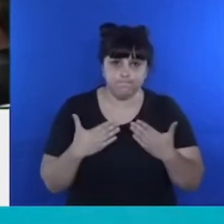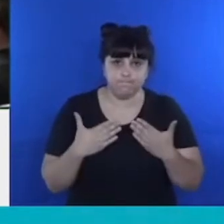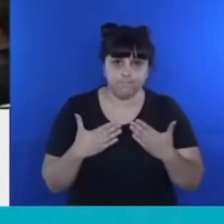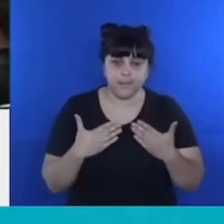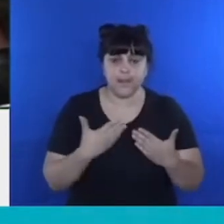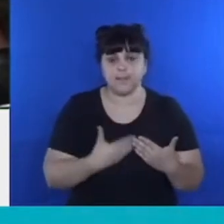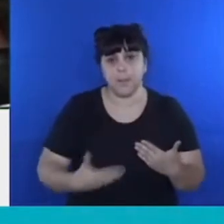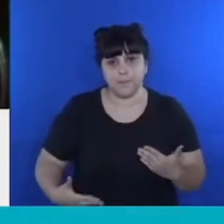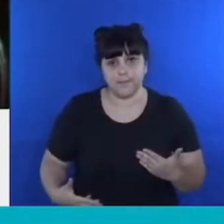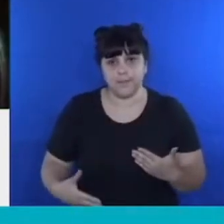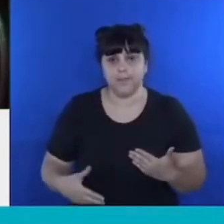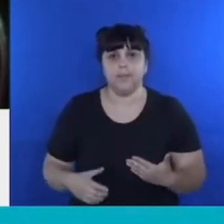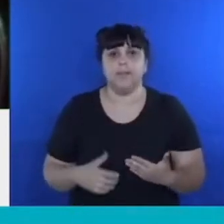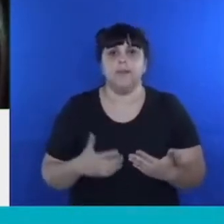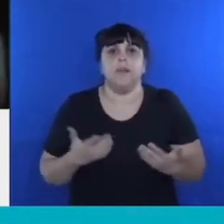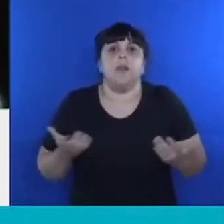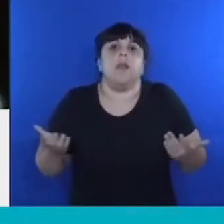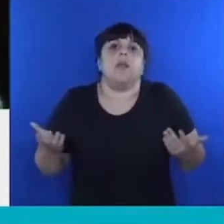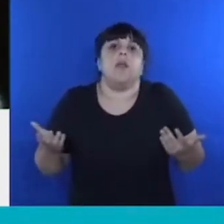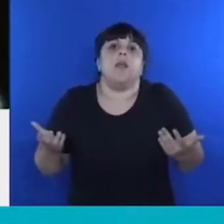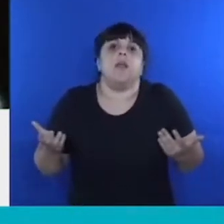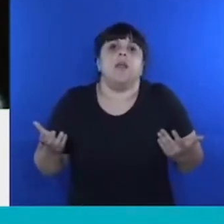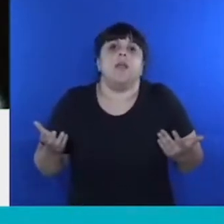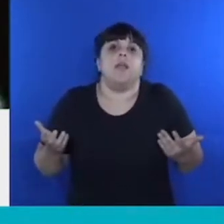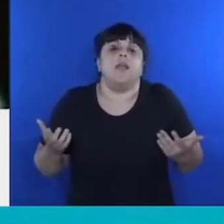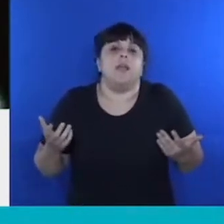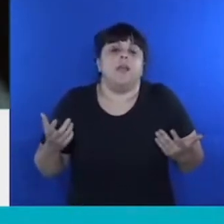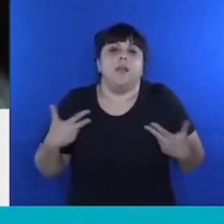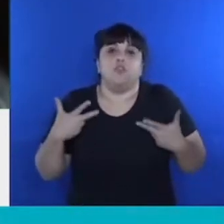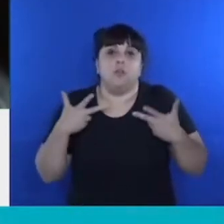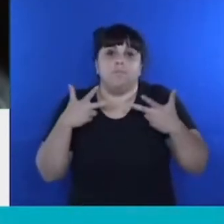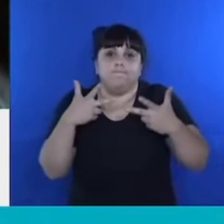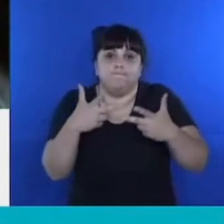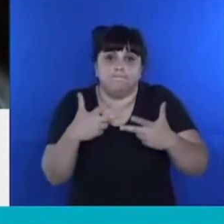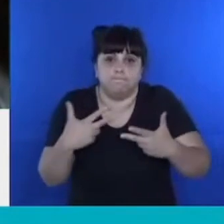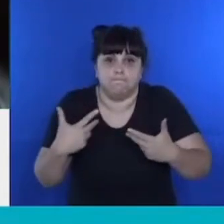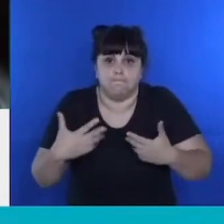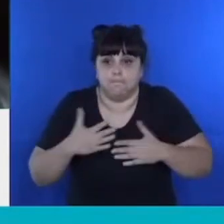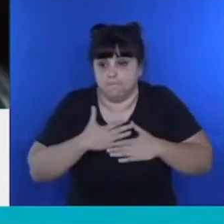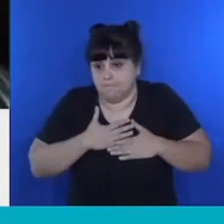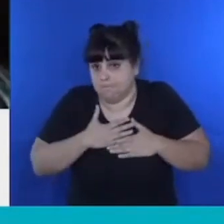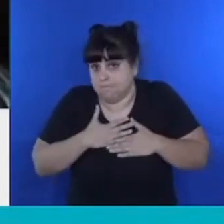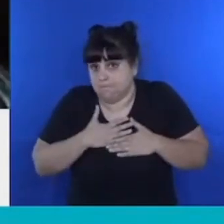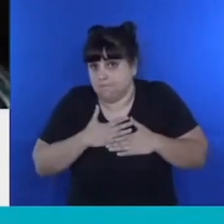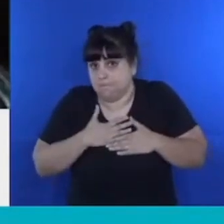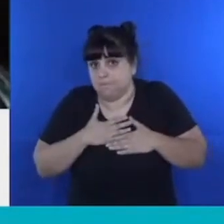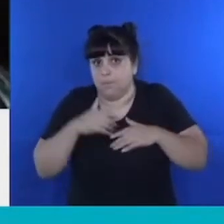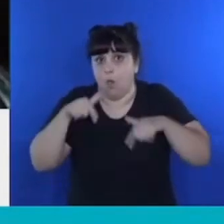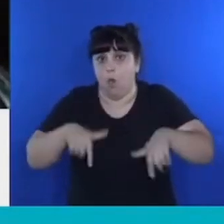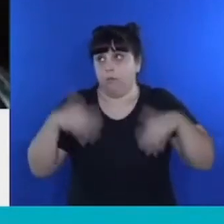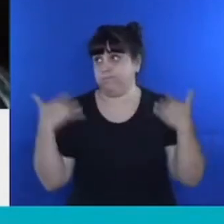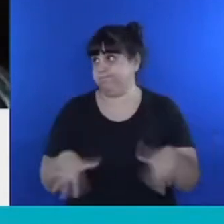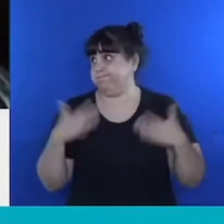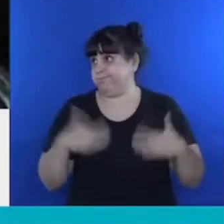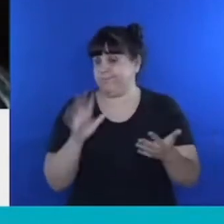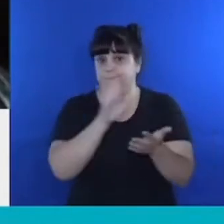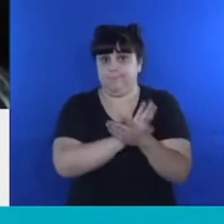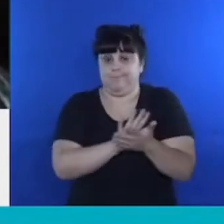Gracias, señor presidente. Bueno, debo decir, particular inicio de sesión.